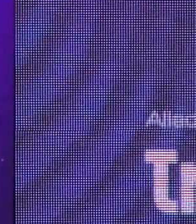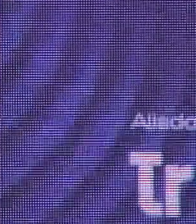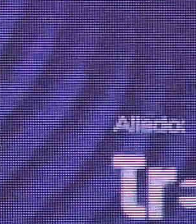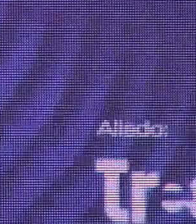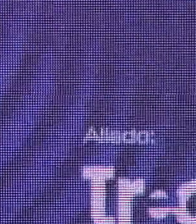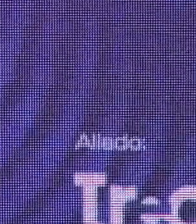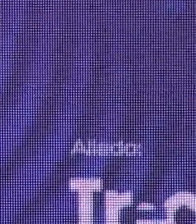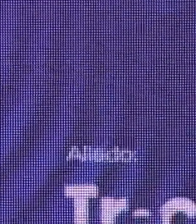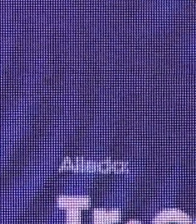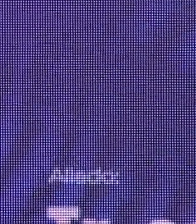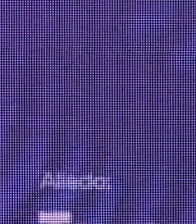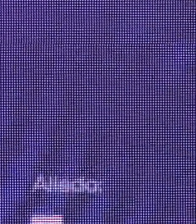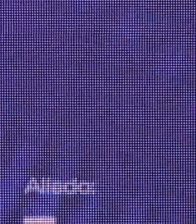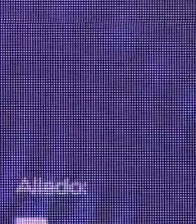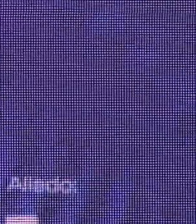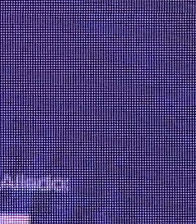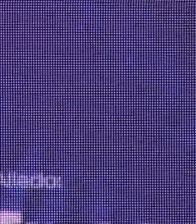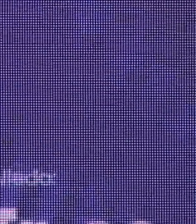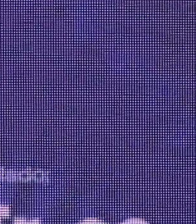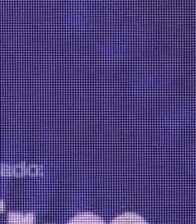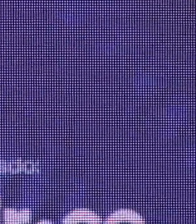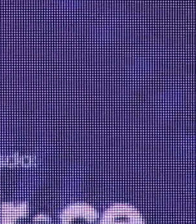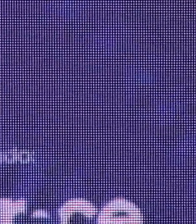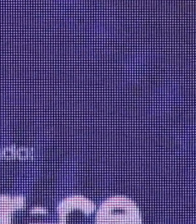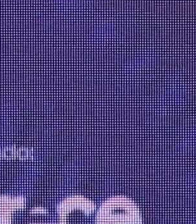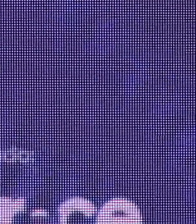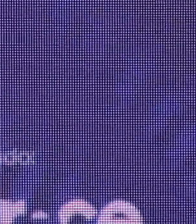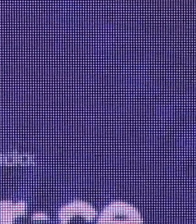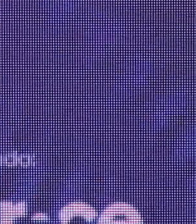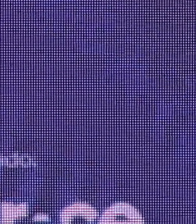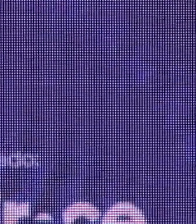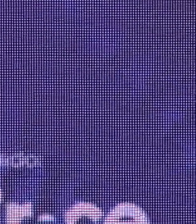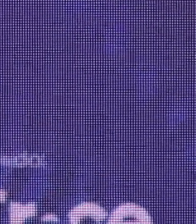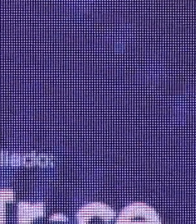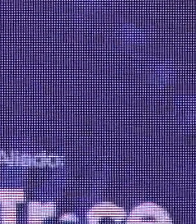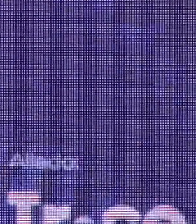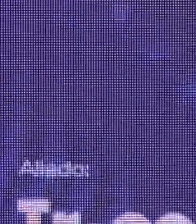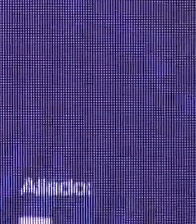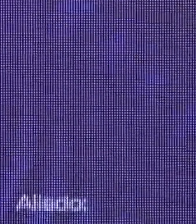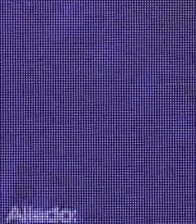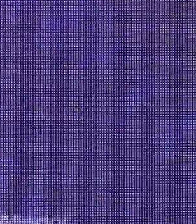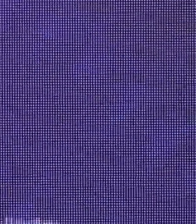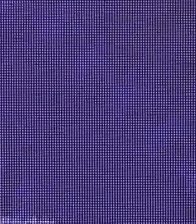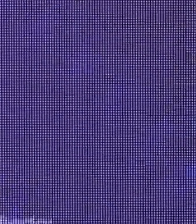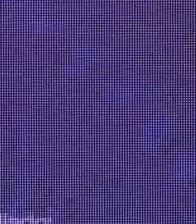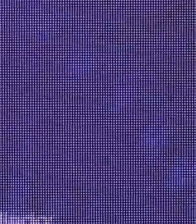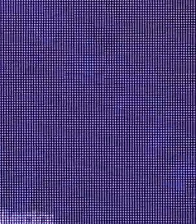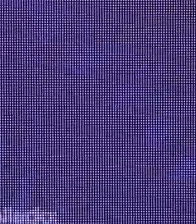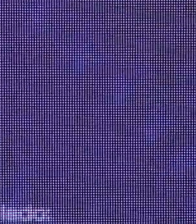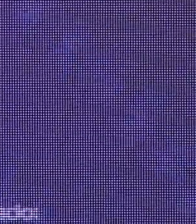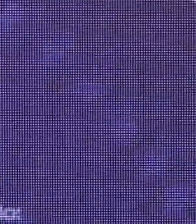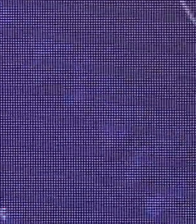Y pues digamos que esa es otra arista. Sin embargo, hay un tercer punto, que es cómo va a correr todo